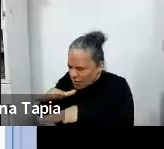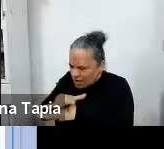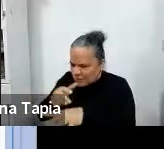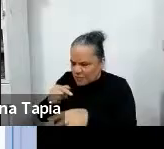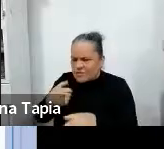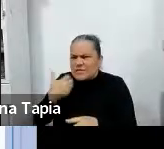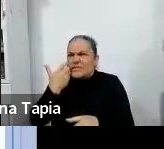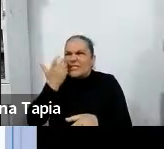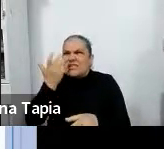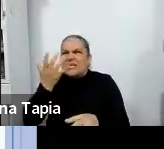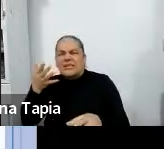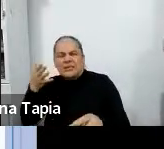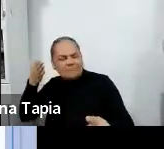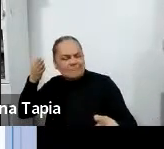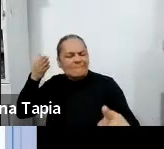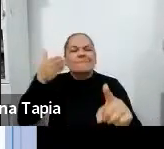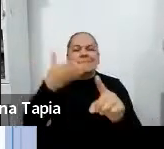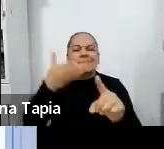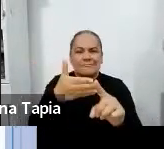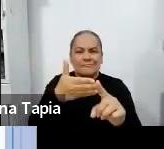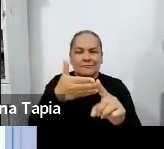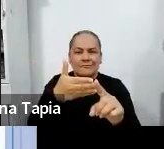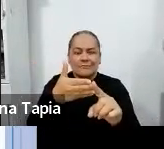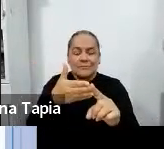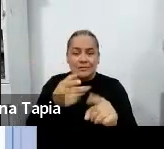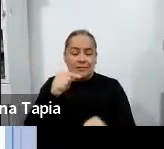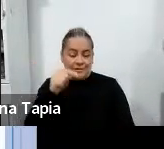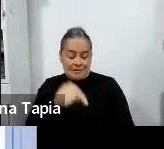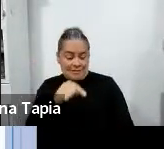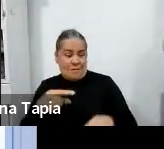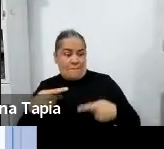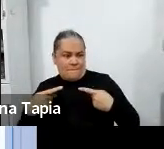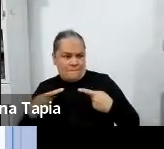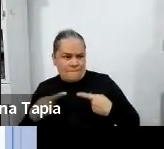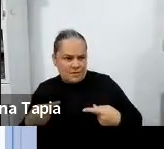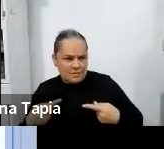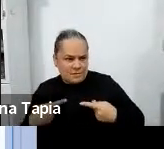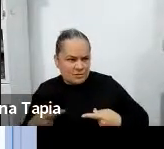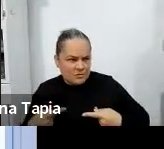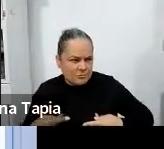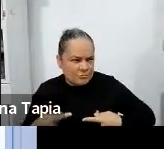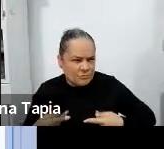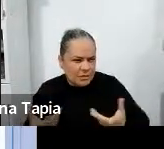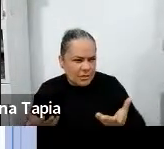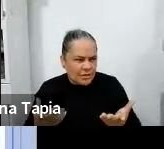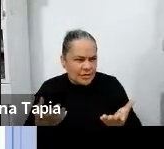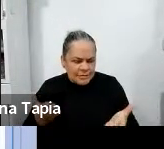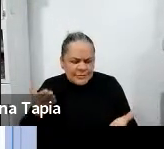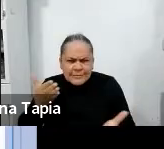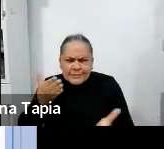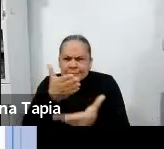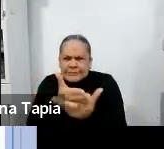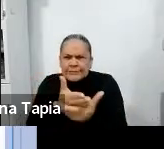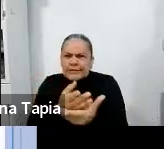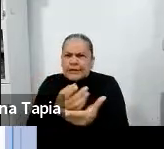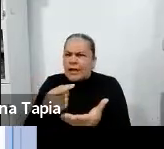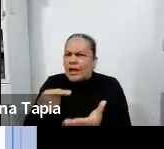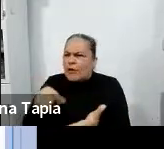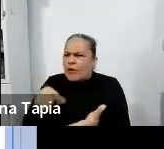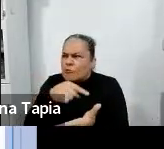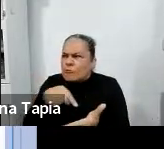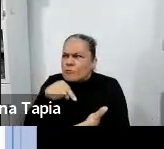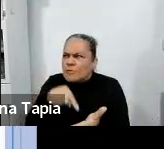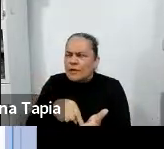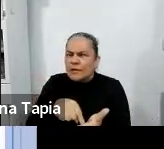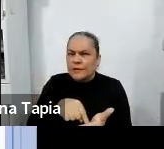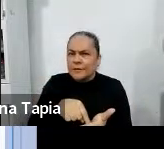ocurre? Que el paciente llega a un recinto cultural, a un recinto de entretenimiento, y muchas veces ya están establecidas